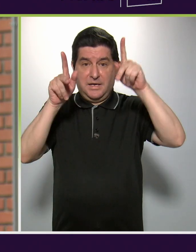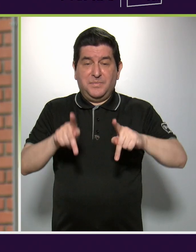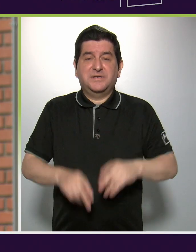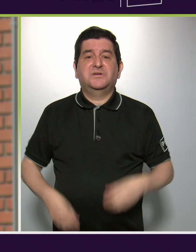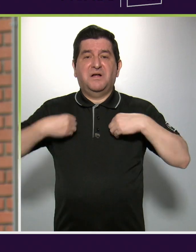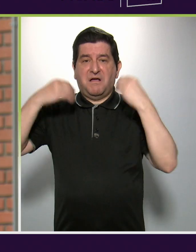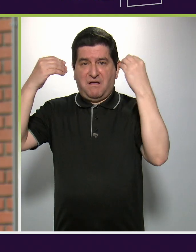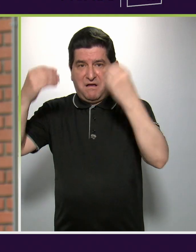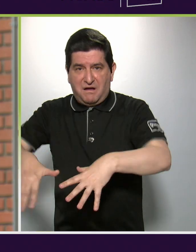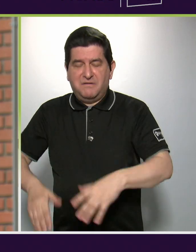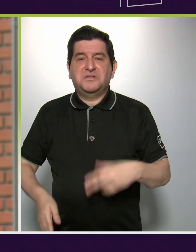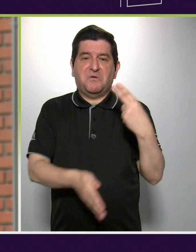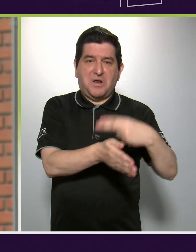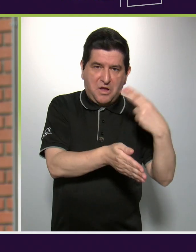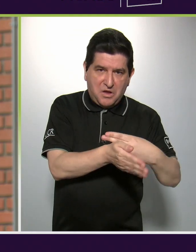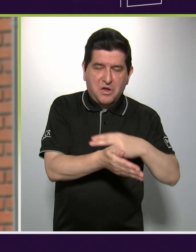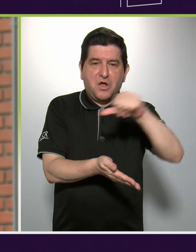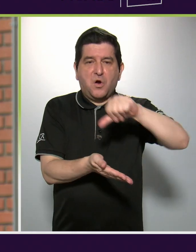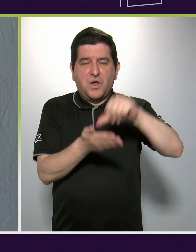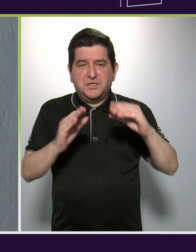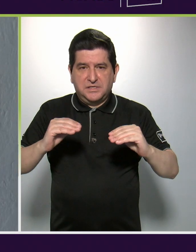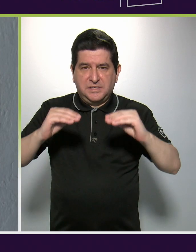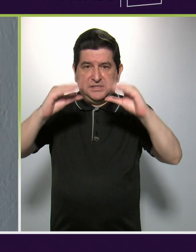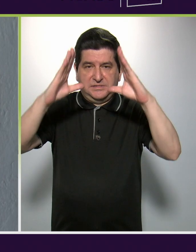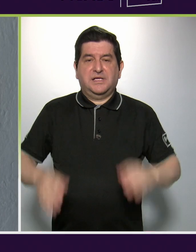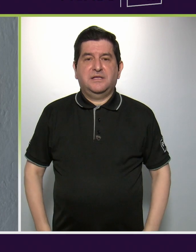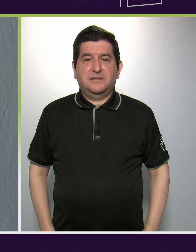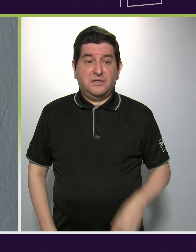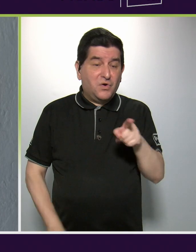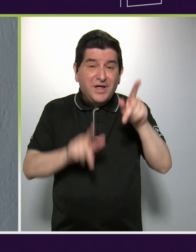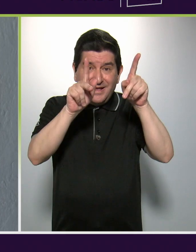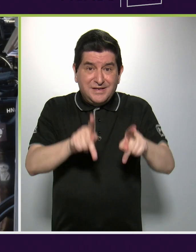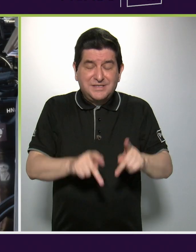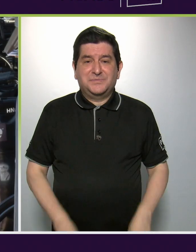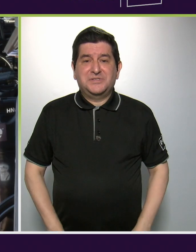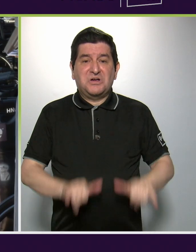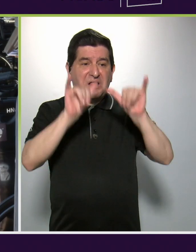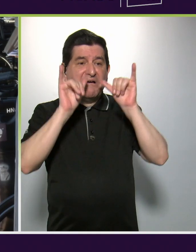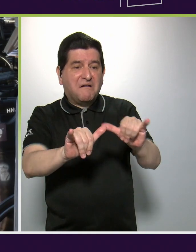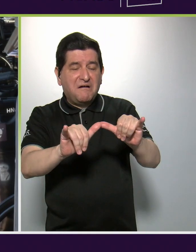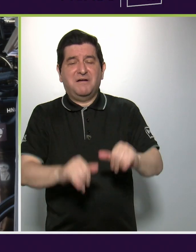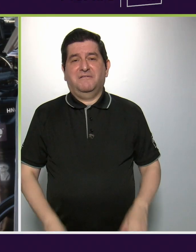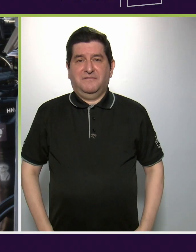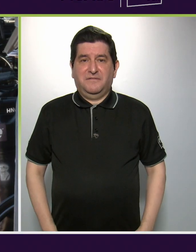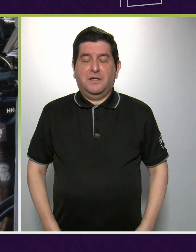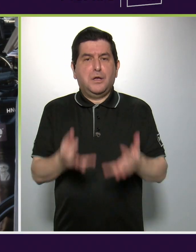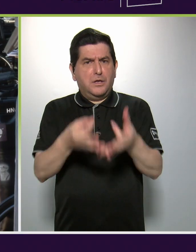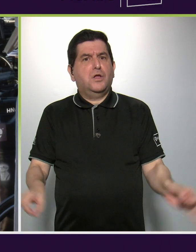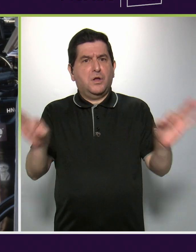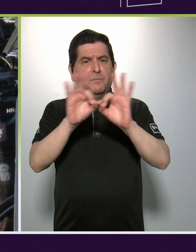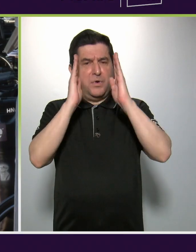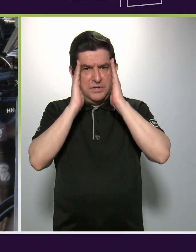son abandonadas en hospitales o en centros diurnos, que literalmente se vuelven repositorios de personas, y eso es